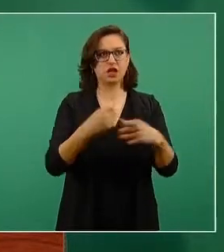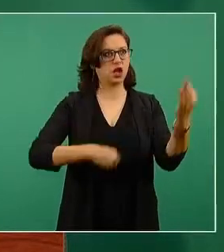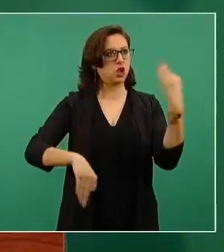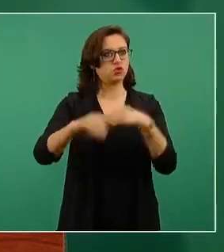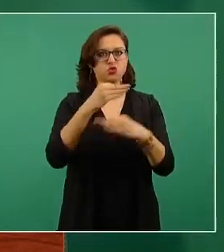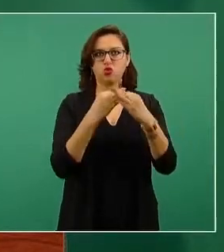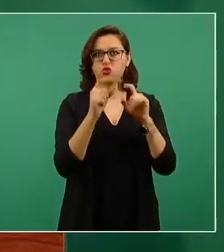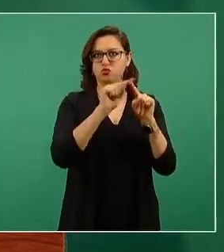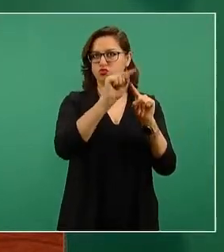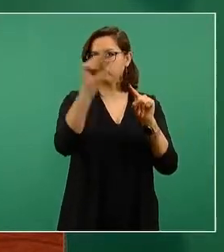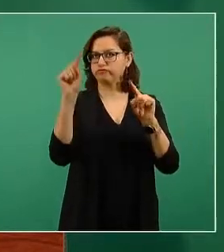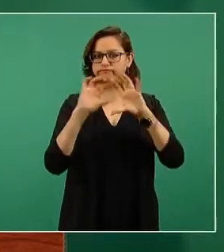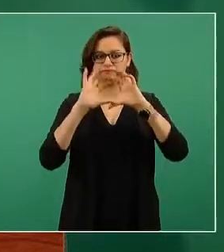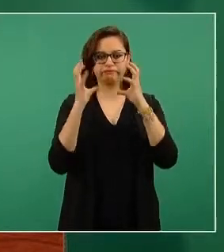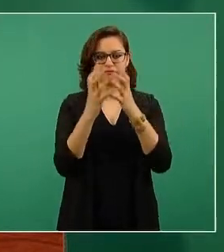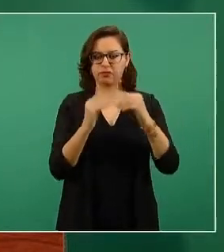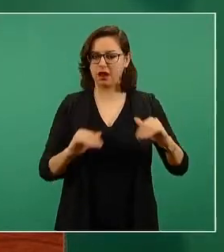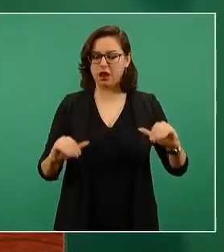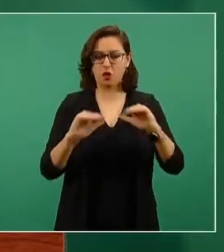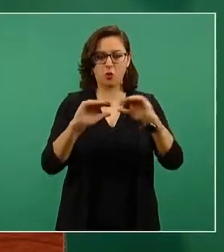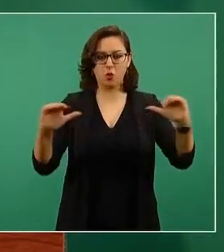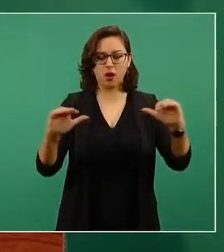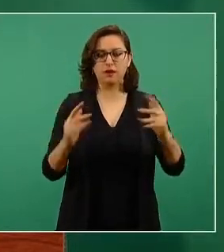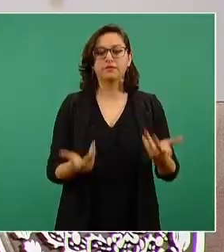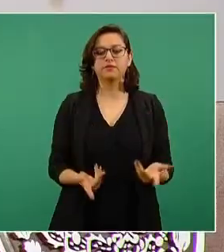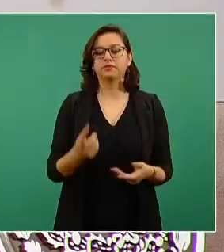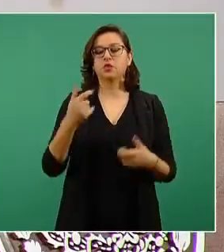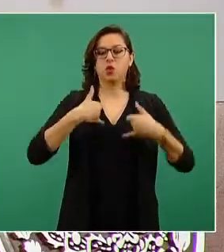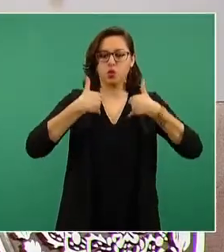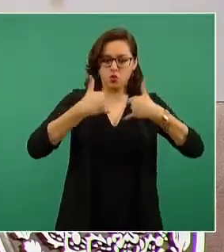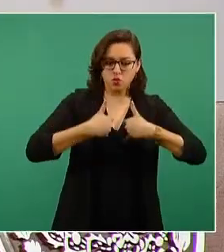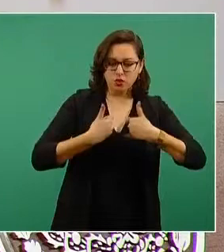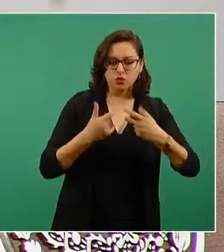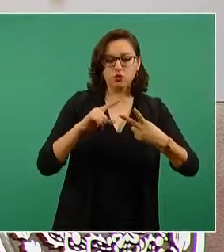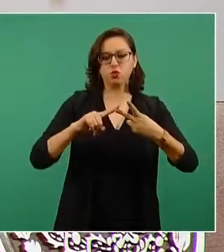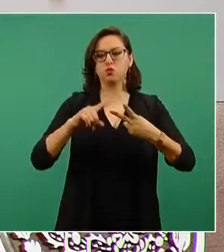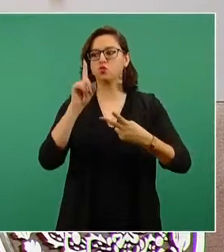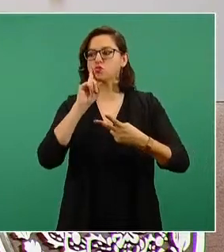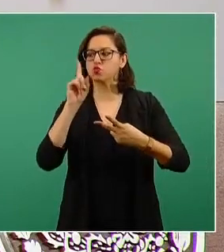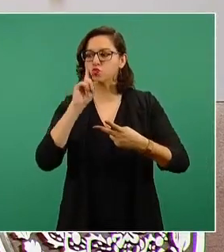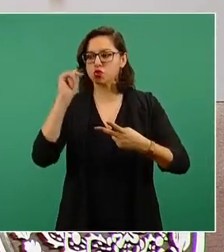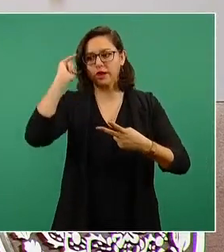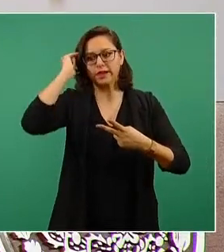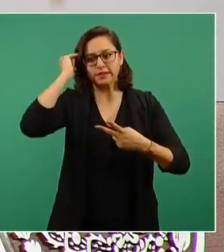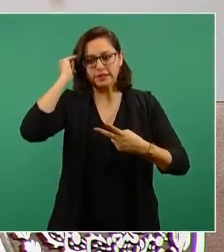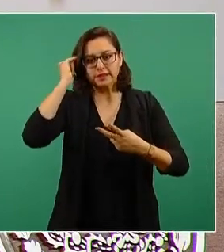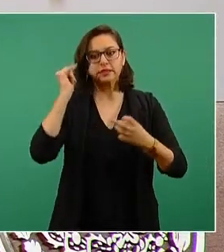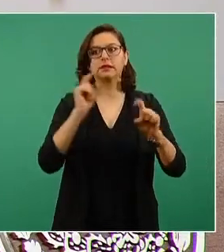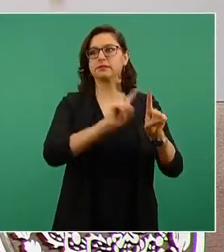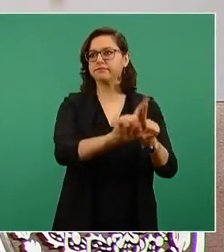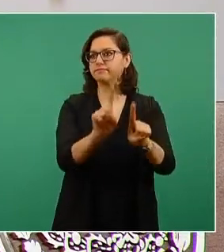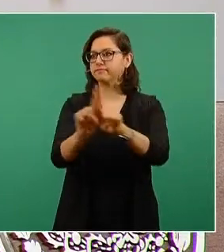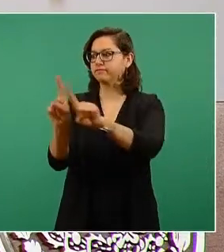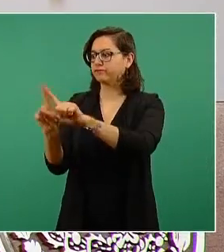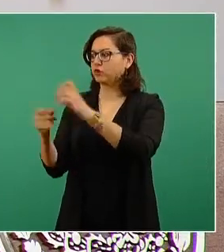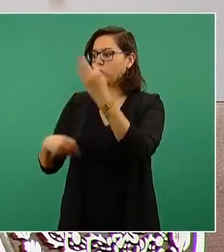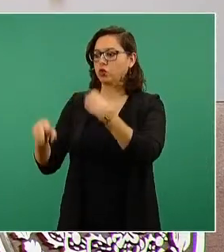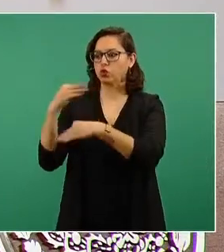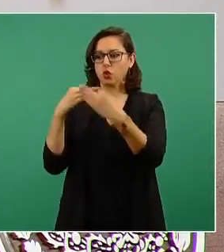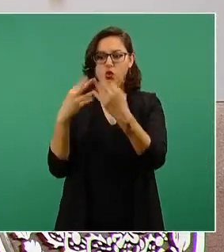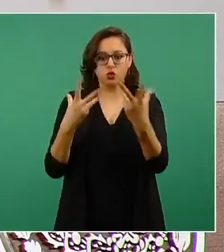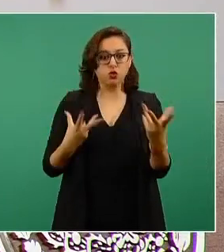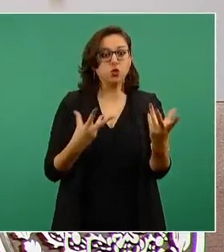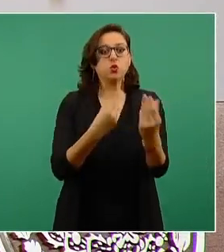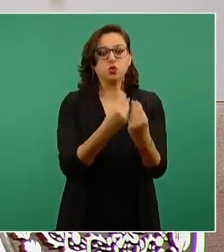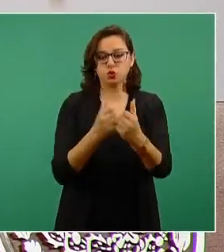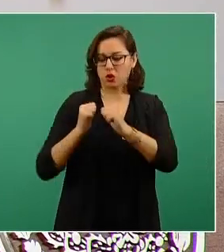los espacios, en todo el mundo. Las juventudes, las mujeres indígenas, toda la diversidad necesita estar en los espacios donde se deciden